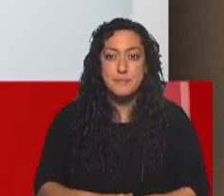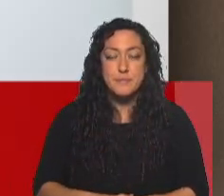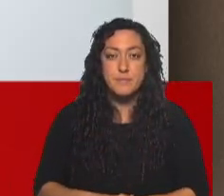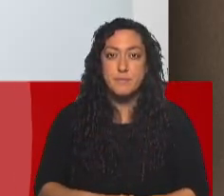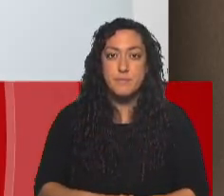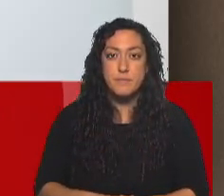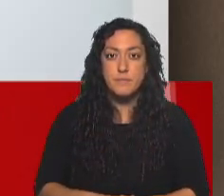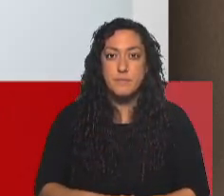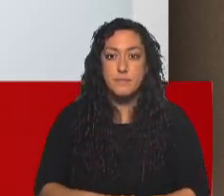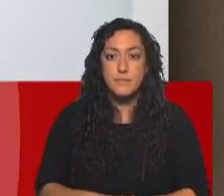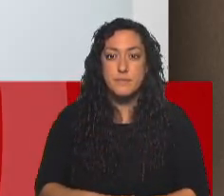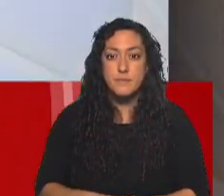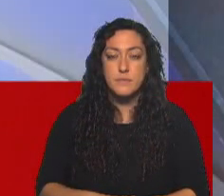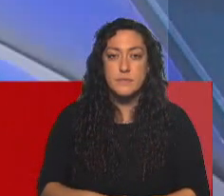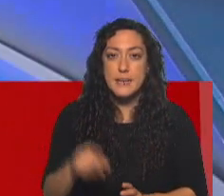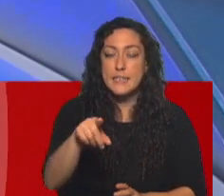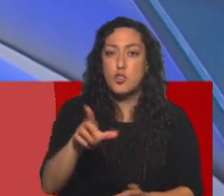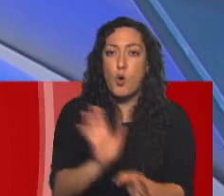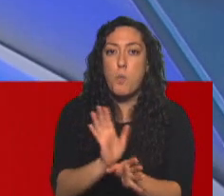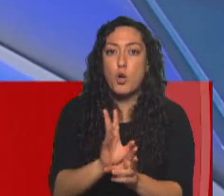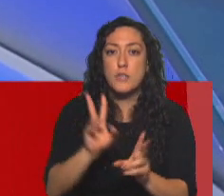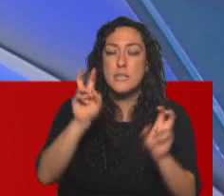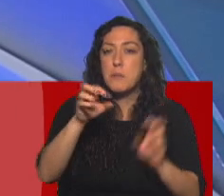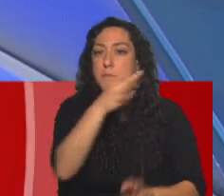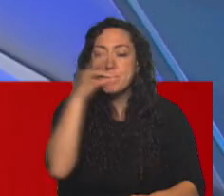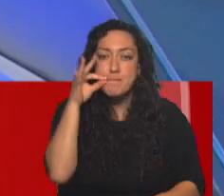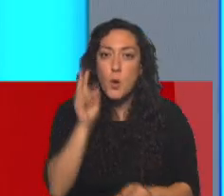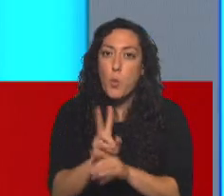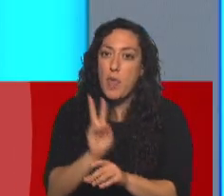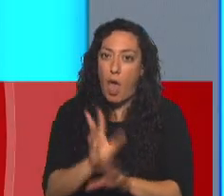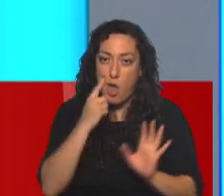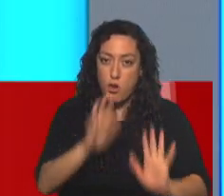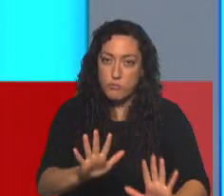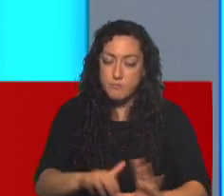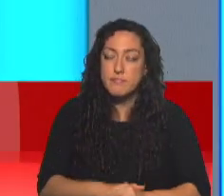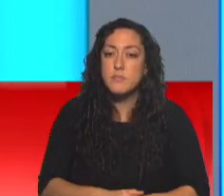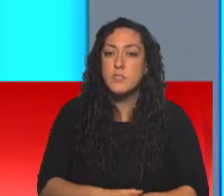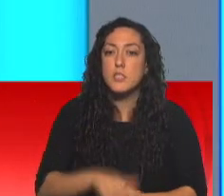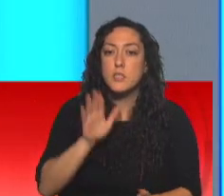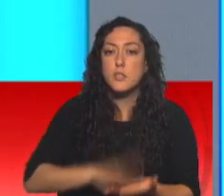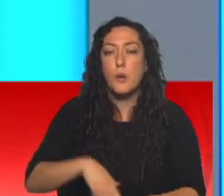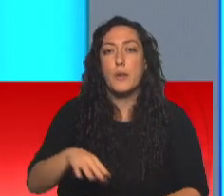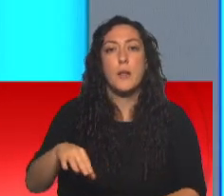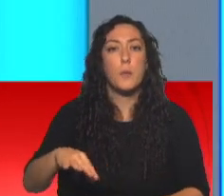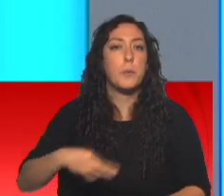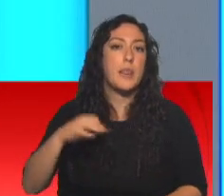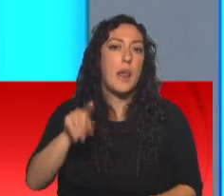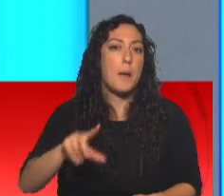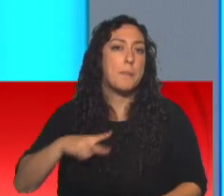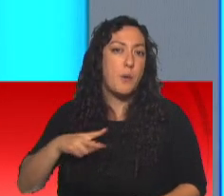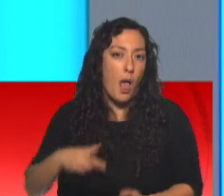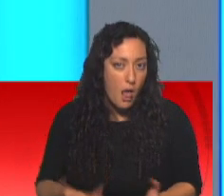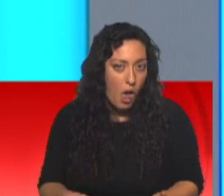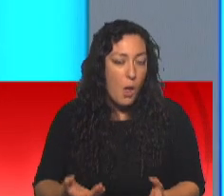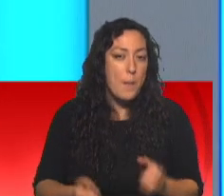sociales. Uh-huh. Esto también habla un poco del hermetismo y también un poco del cuidado, obviamente, también de la vida privada, ¿no? Porque sí, esto también